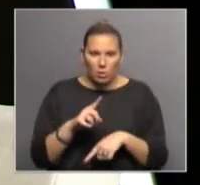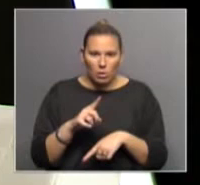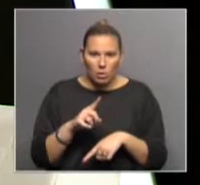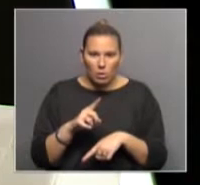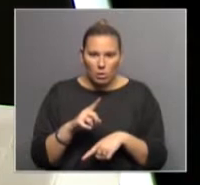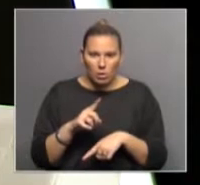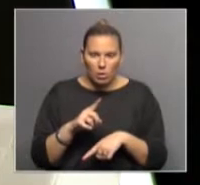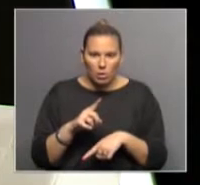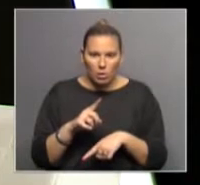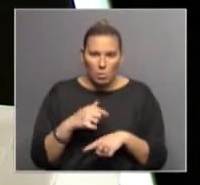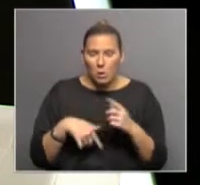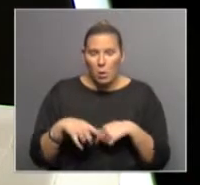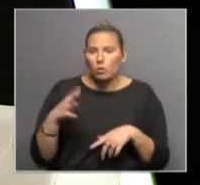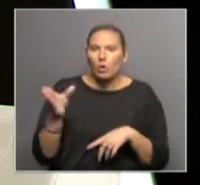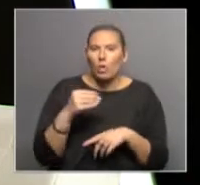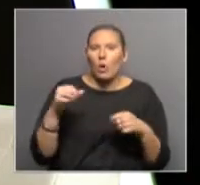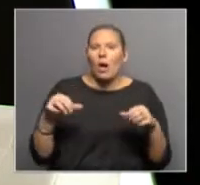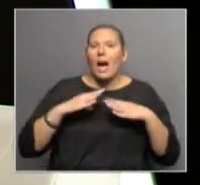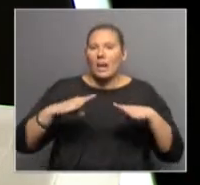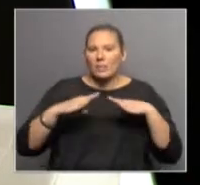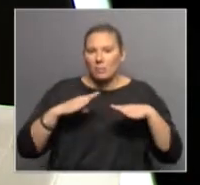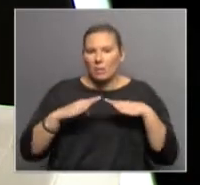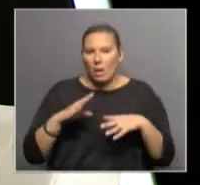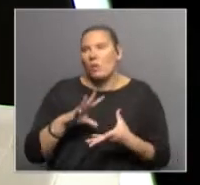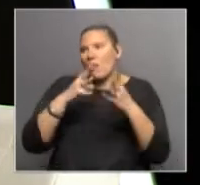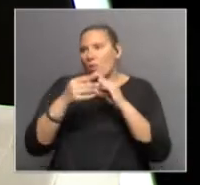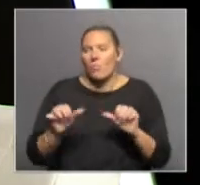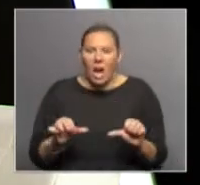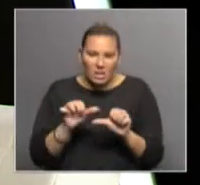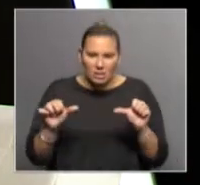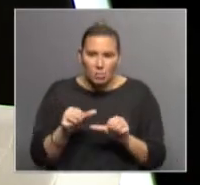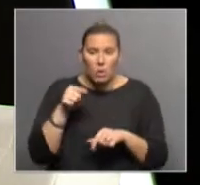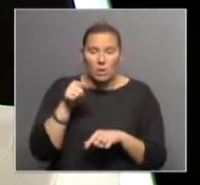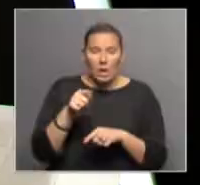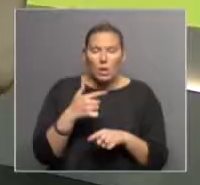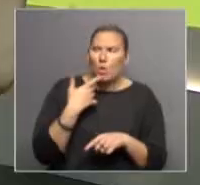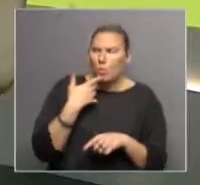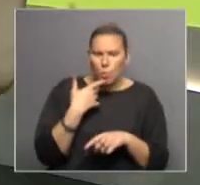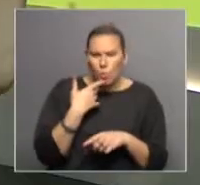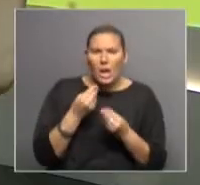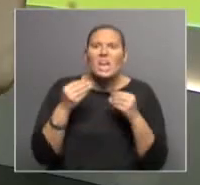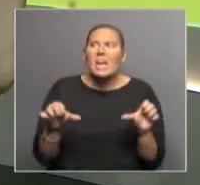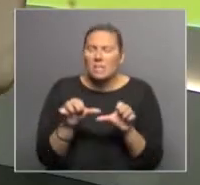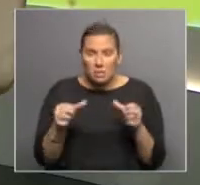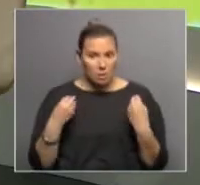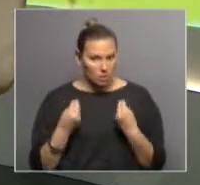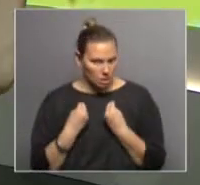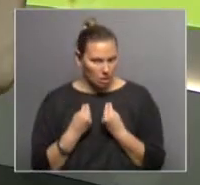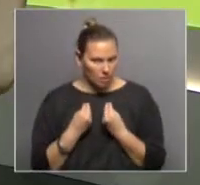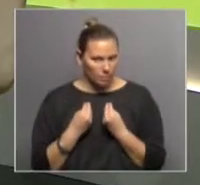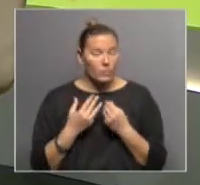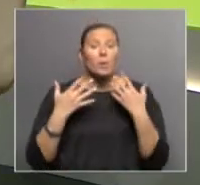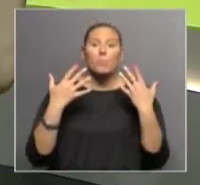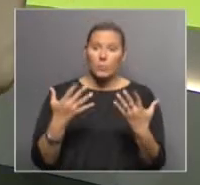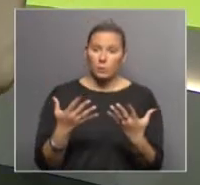estamos rodeados todos, practicamos algún tipo de actividad física de una u otra manera. Y ahí está la gran duda, ¿no? ¿Qué hacer?